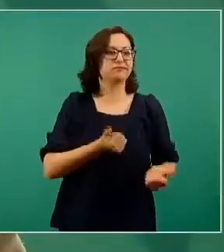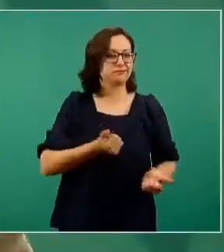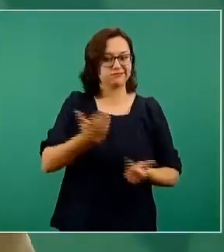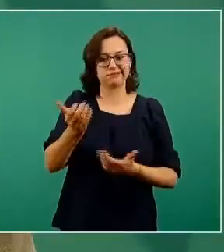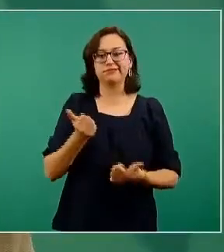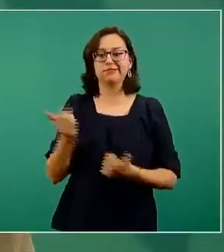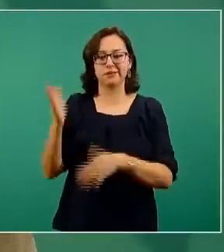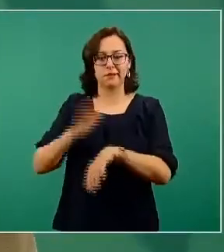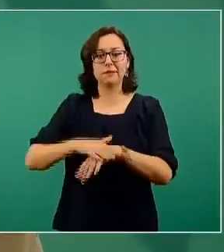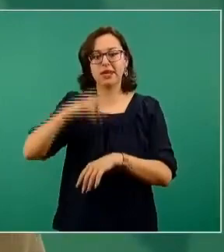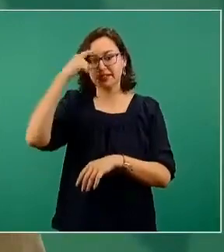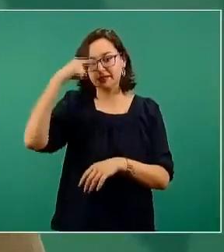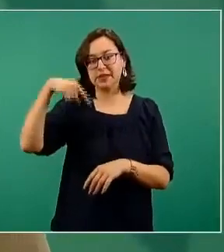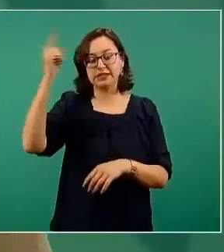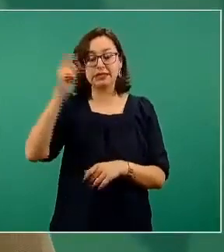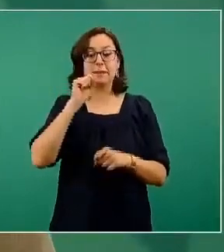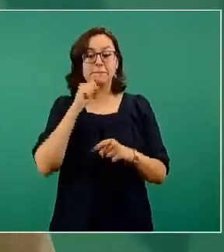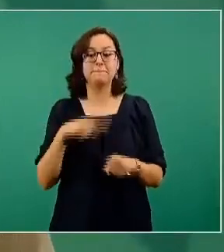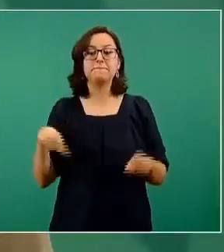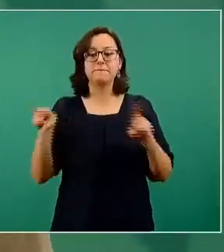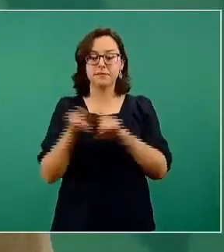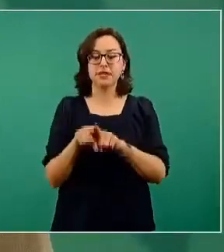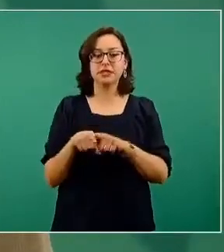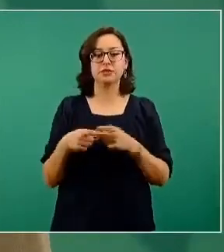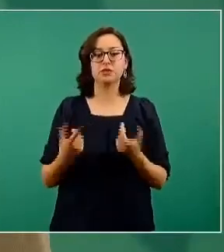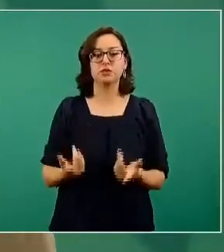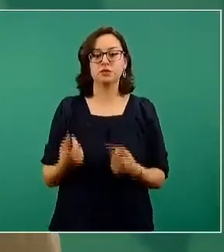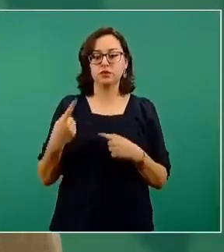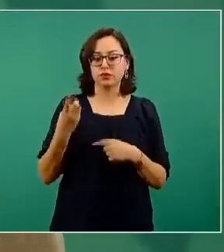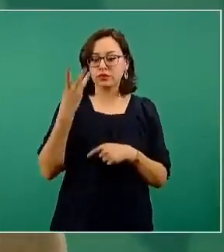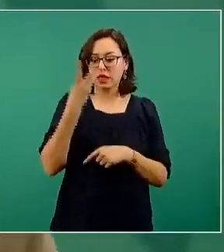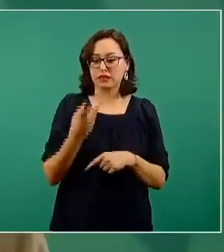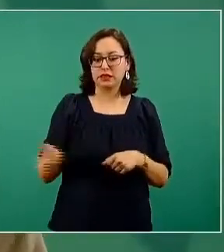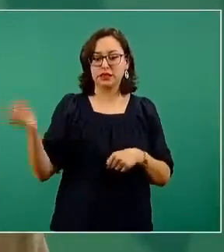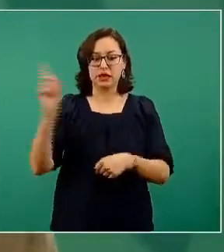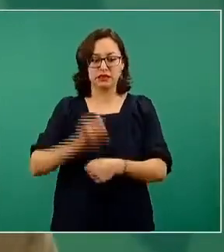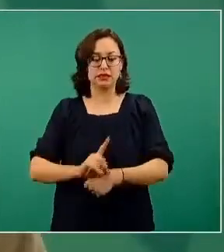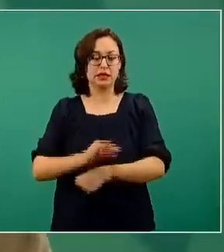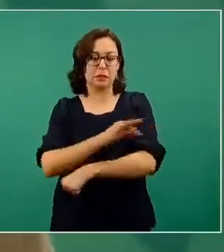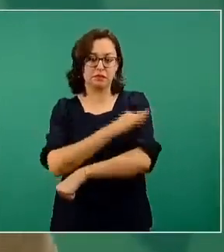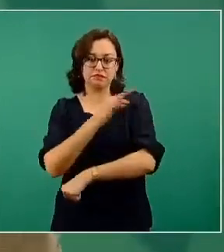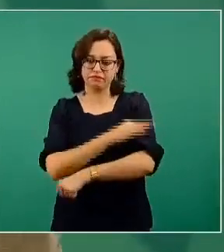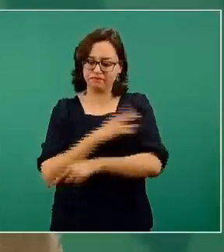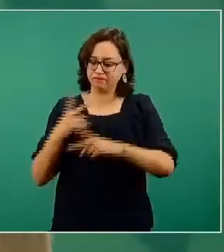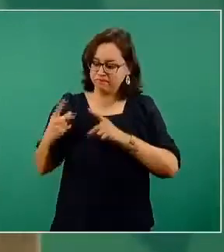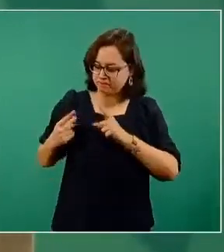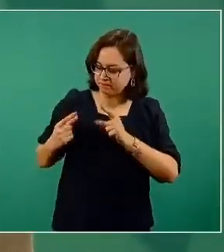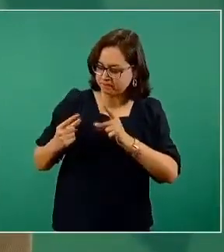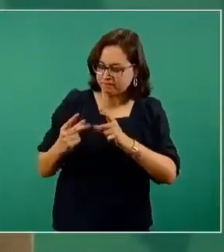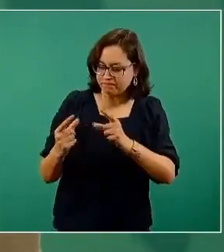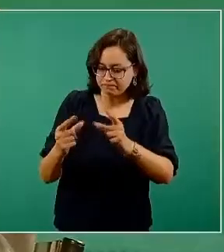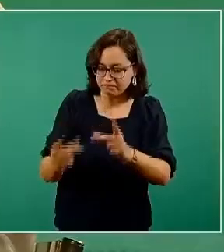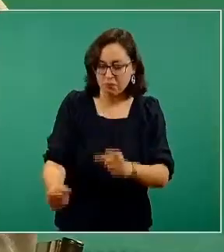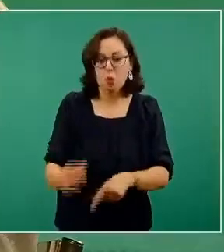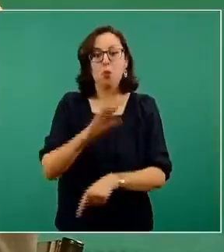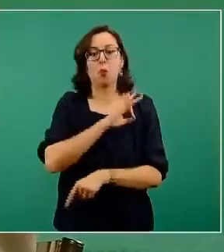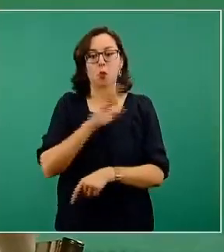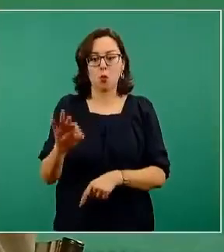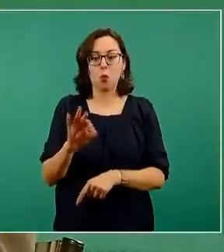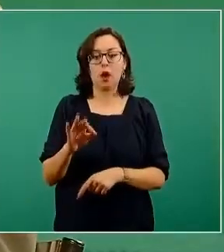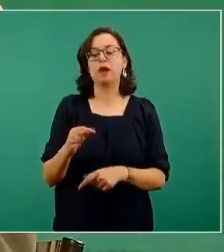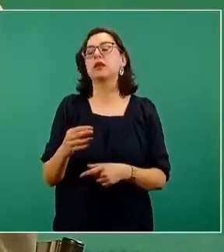esta semana modelo en la que podemos tener 3 días de vacunación in situ en puestos de vacunación y 2